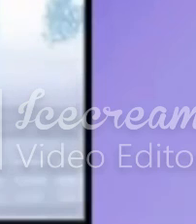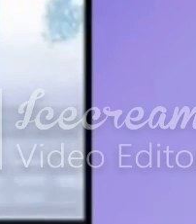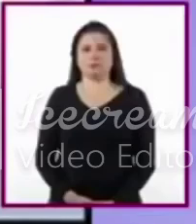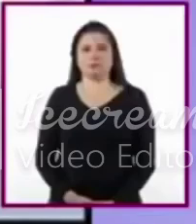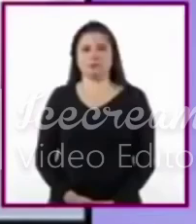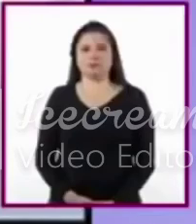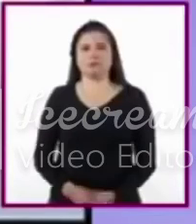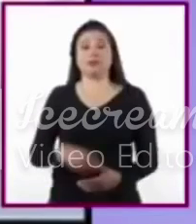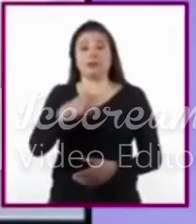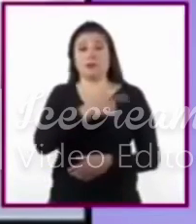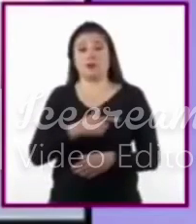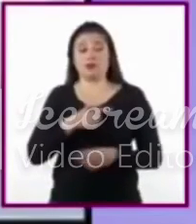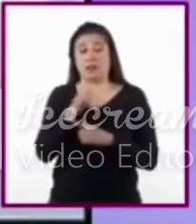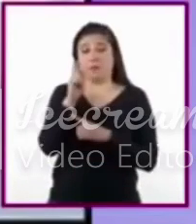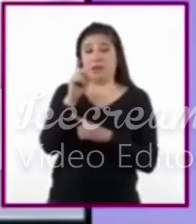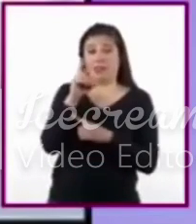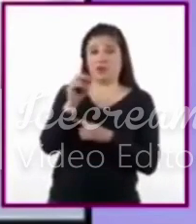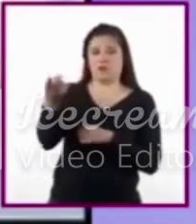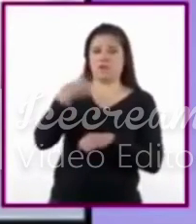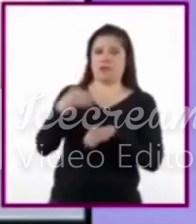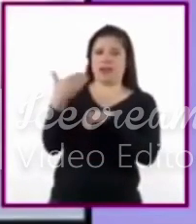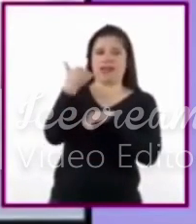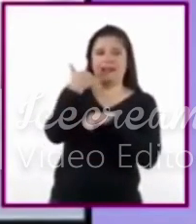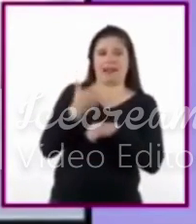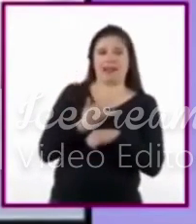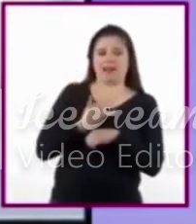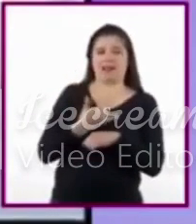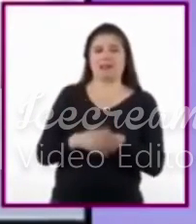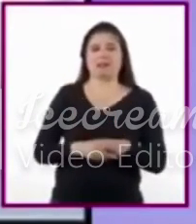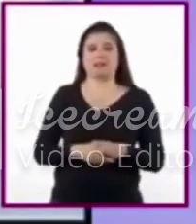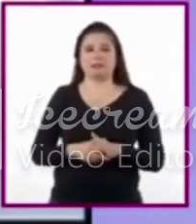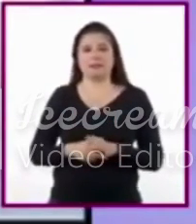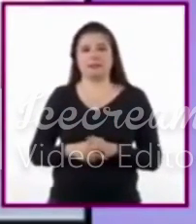Me gustaría que Pedro me llamara.